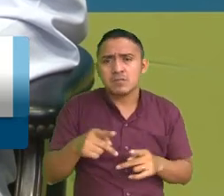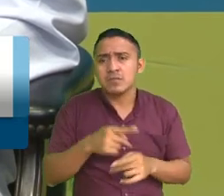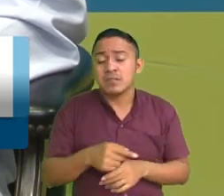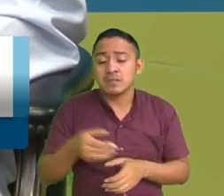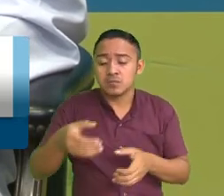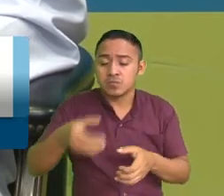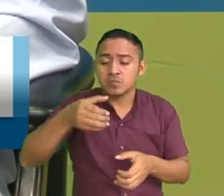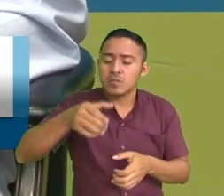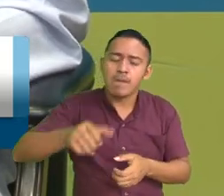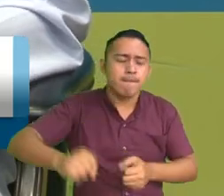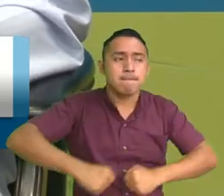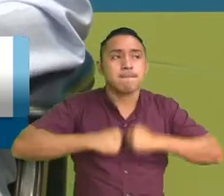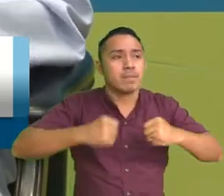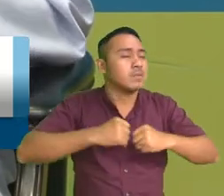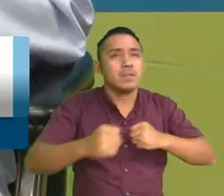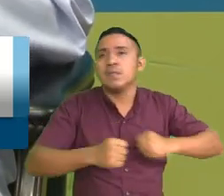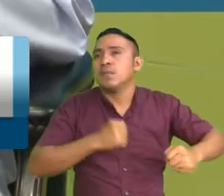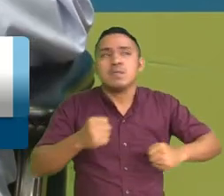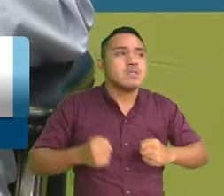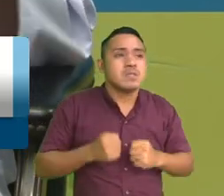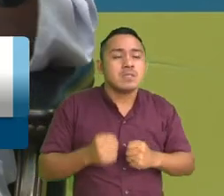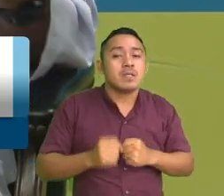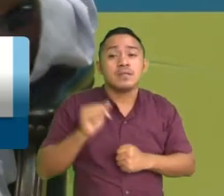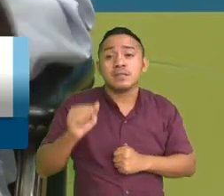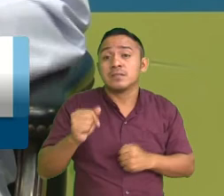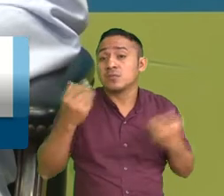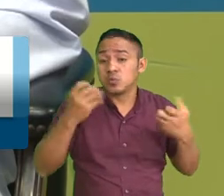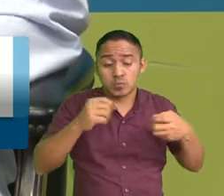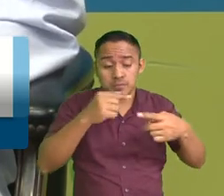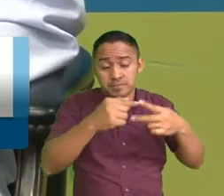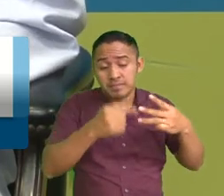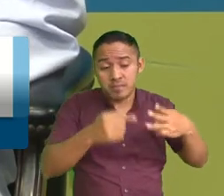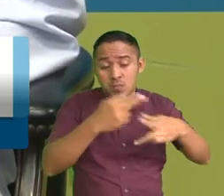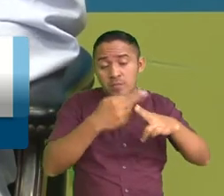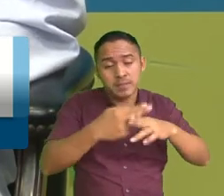no pueden dejar de estar tomando algunas de estas marcas.